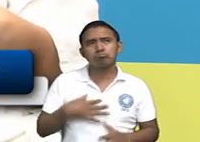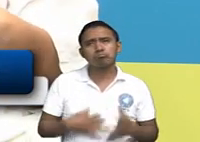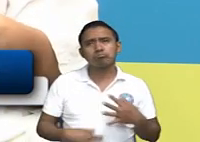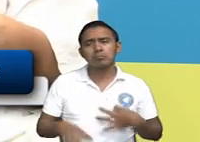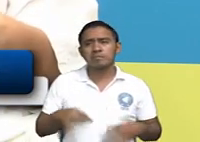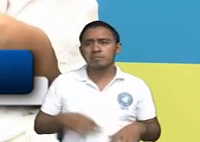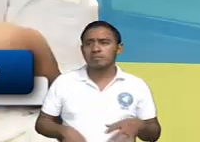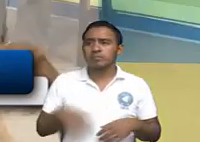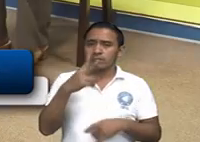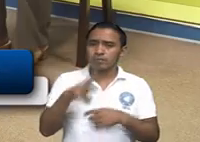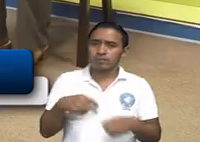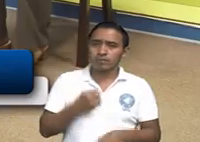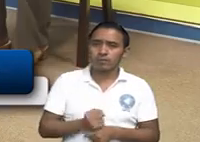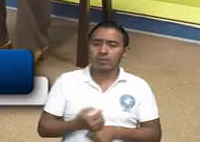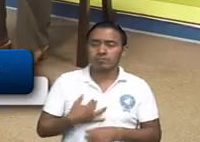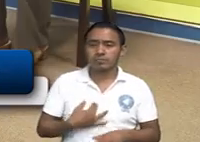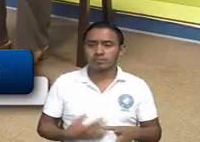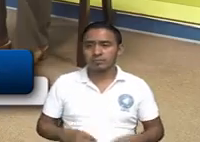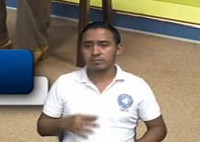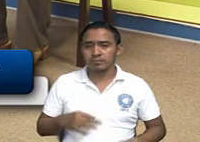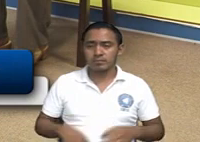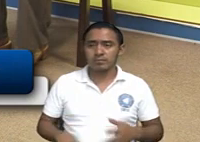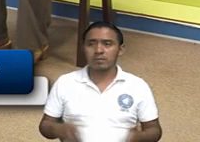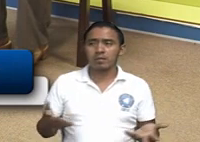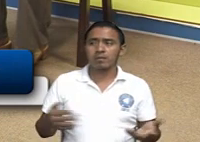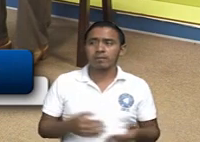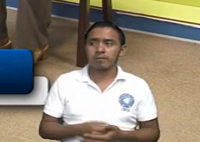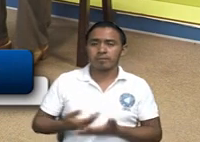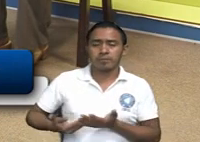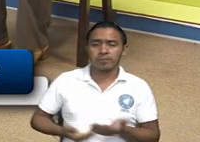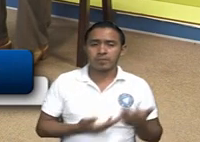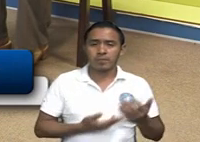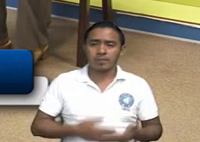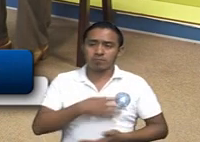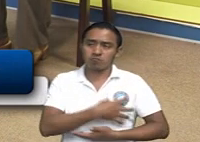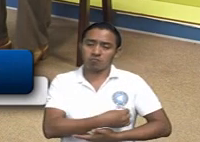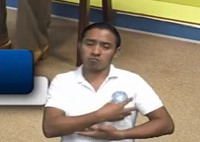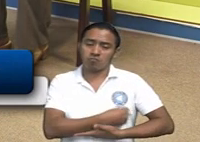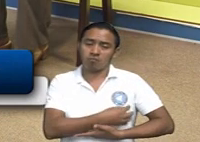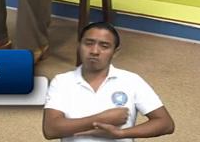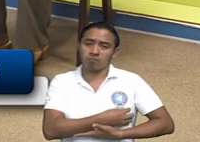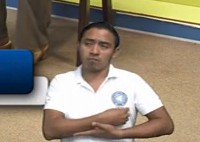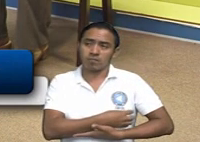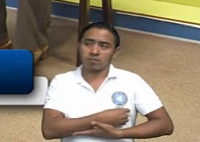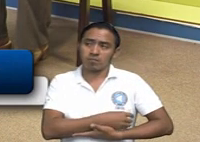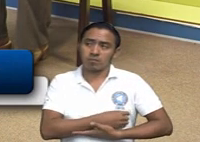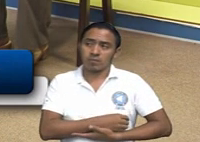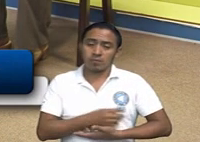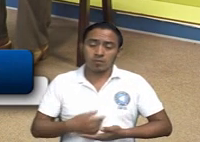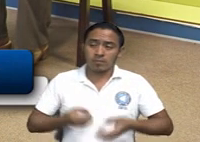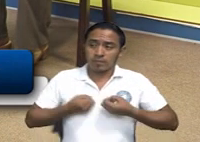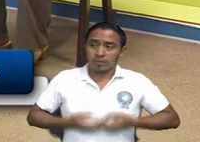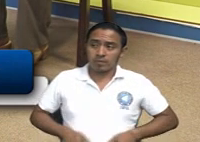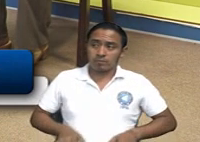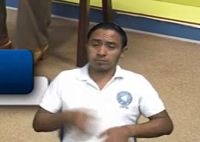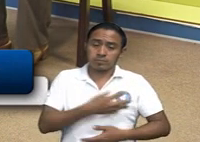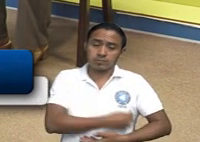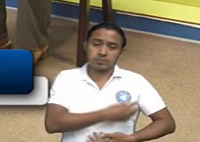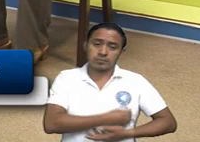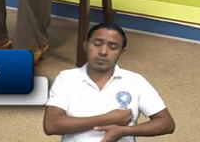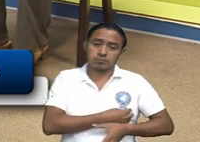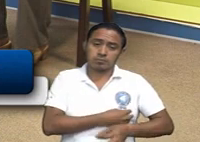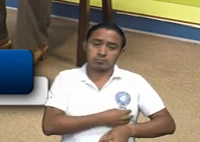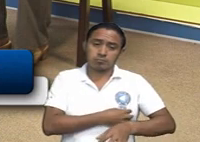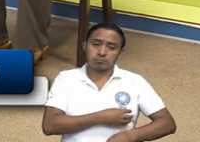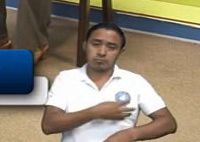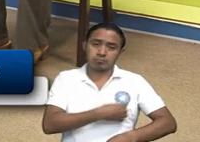de 2 años, ¿verdad? Se toca. Incluso los bebés cuando maman, si están desnuditos, se tocan su pene a